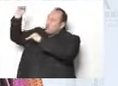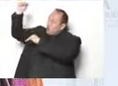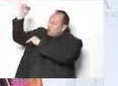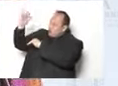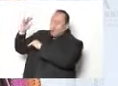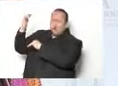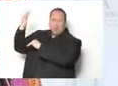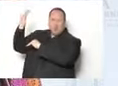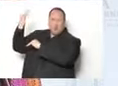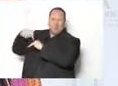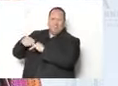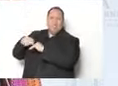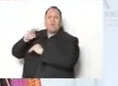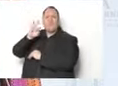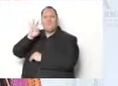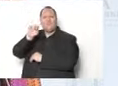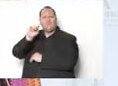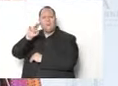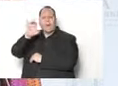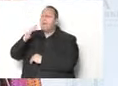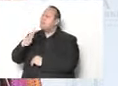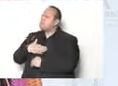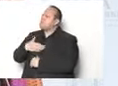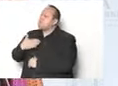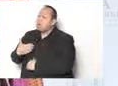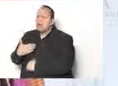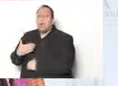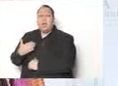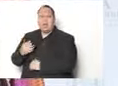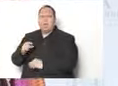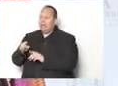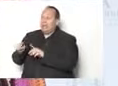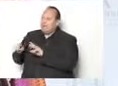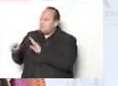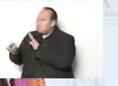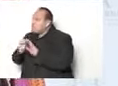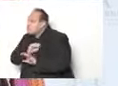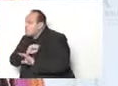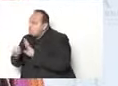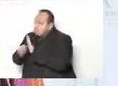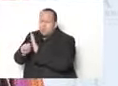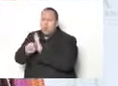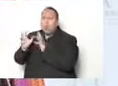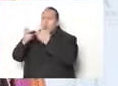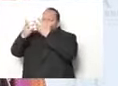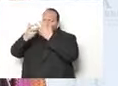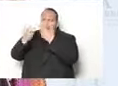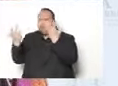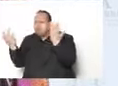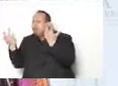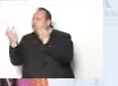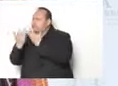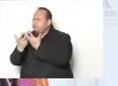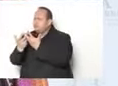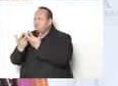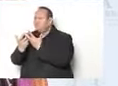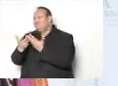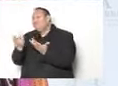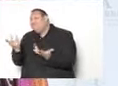fotovoltaica fue estructurado de buena voluntad y con apego a estándares de mercado. Sin embargo,